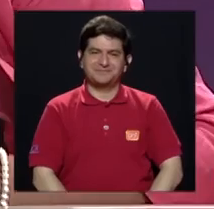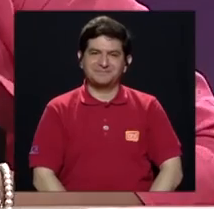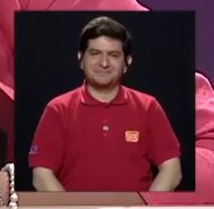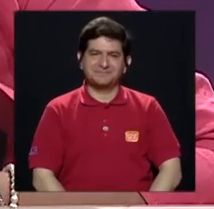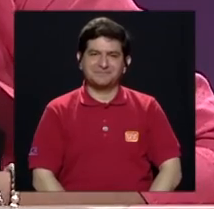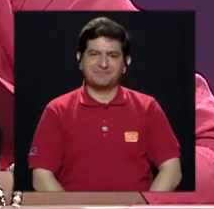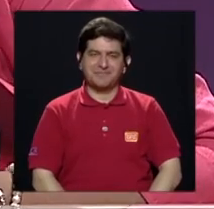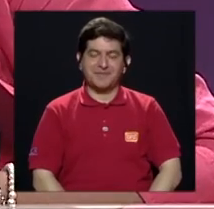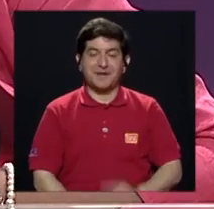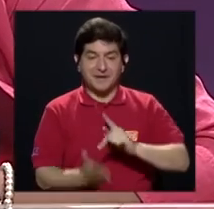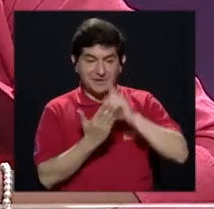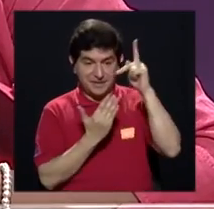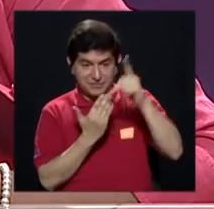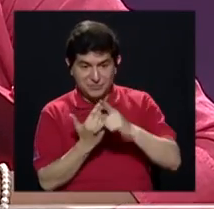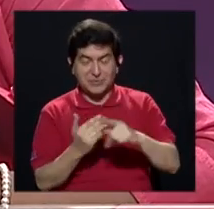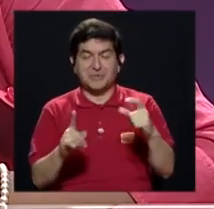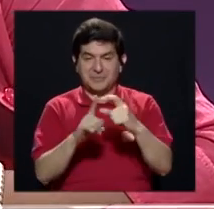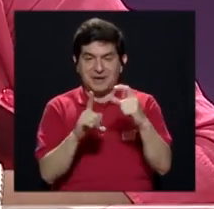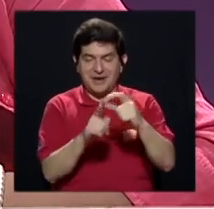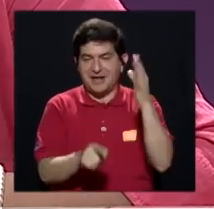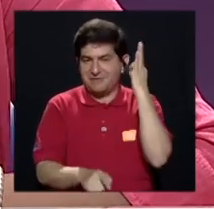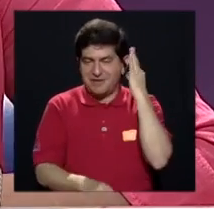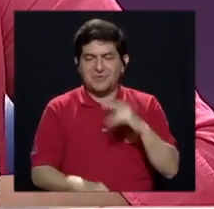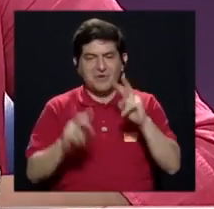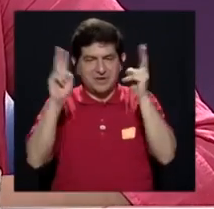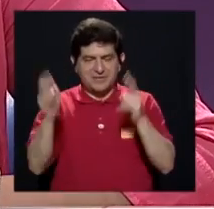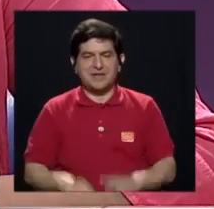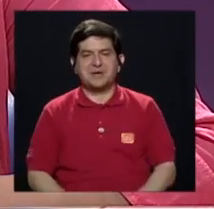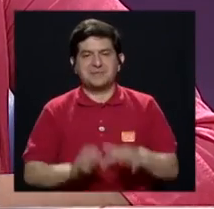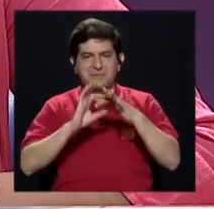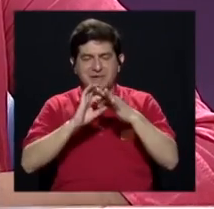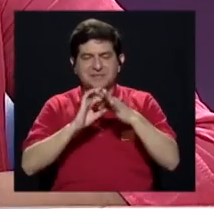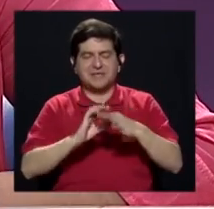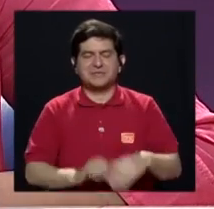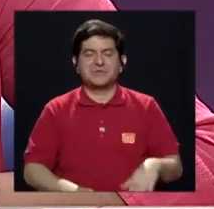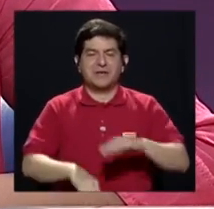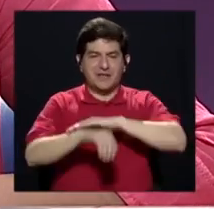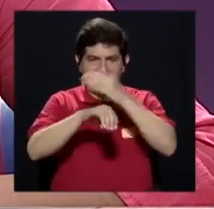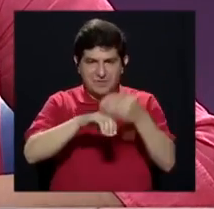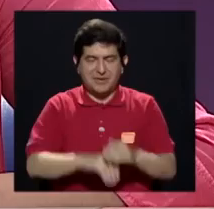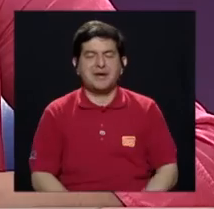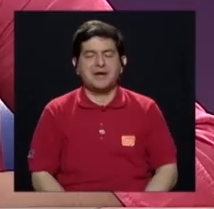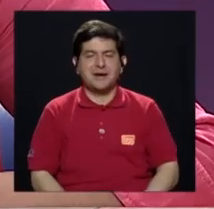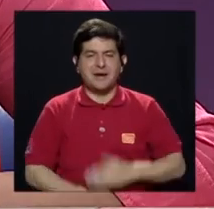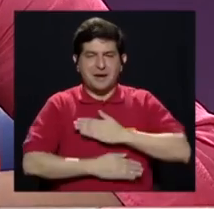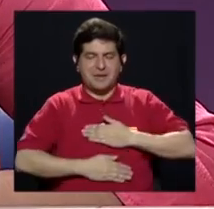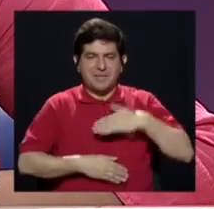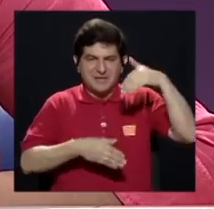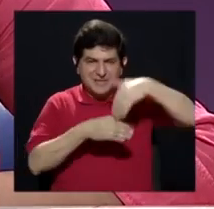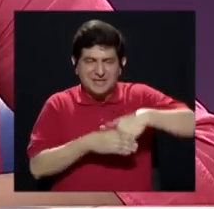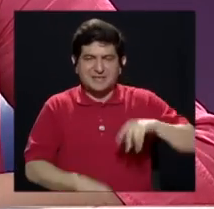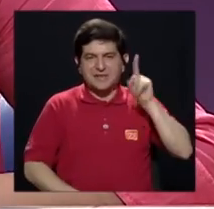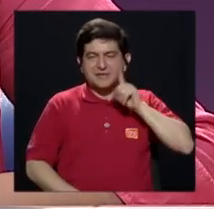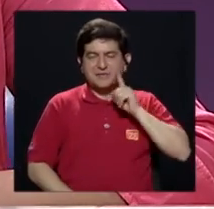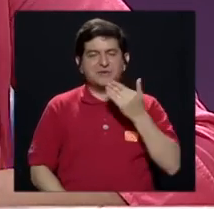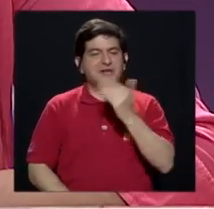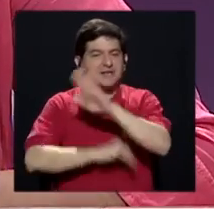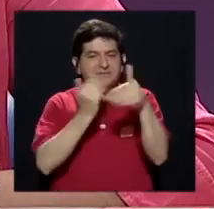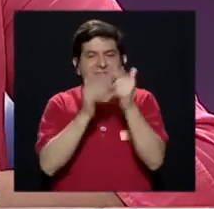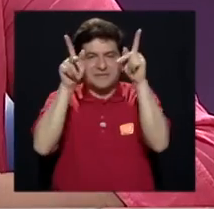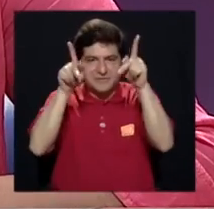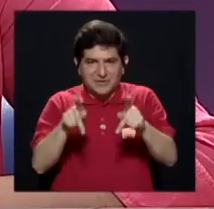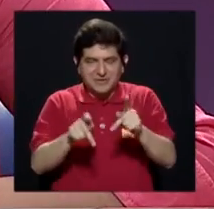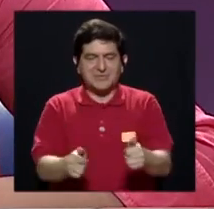bueno esto ha sido un programa de palabra de mujer en el tema sexualidad en el embarazo el placer envuelto en mitos agradecemos a todos y todas las personas que